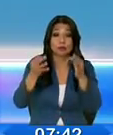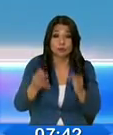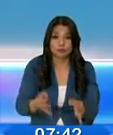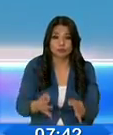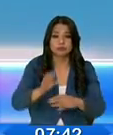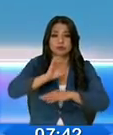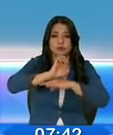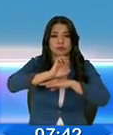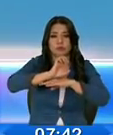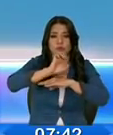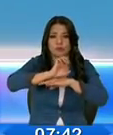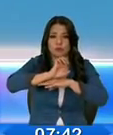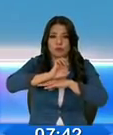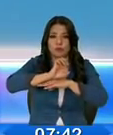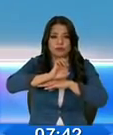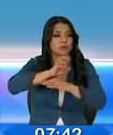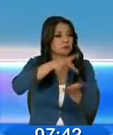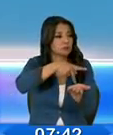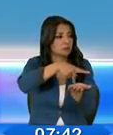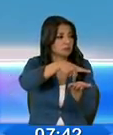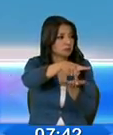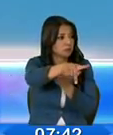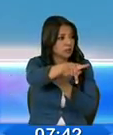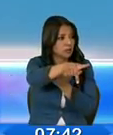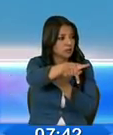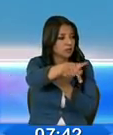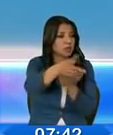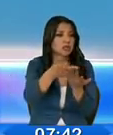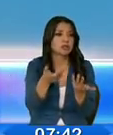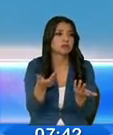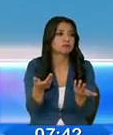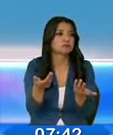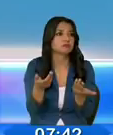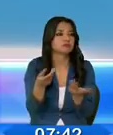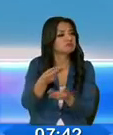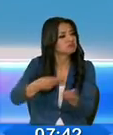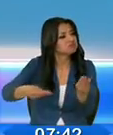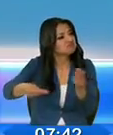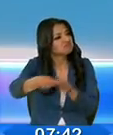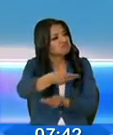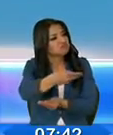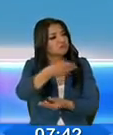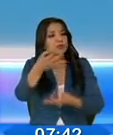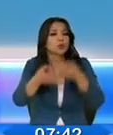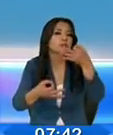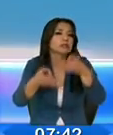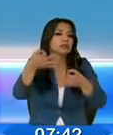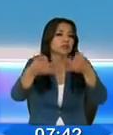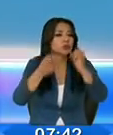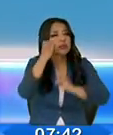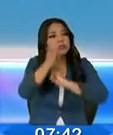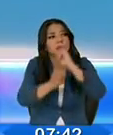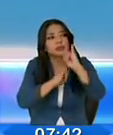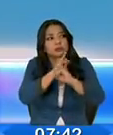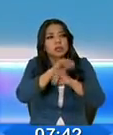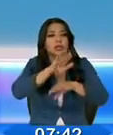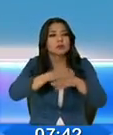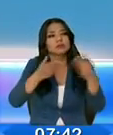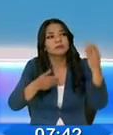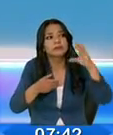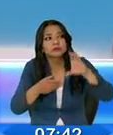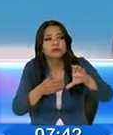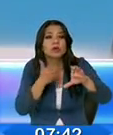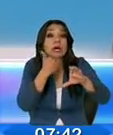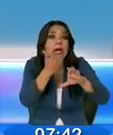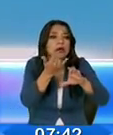que el Ecuador hace el pago, en este caso de una indemnización por un arbitraje de inversión o de